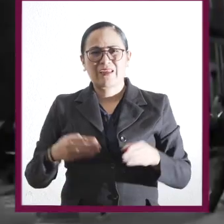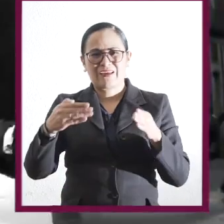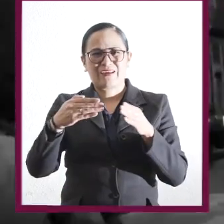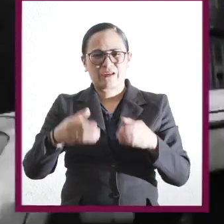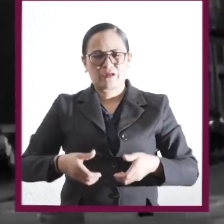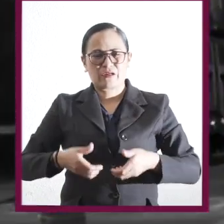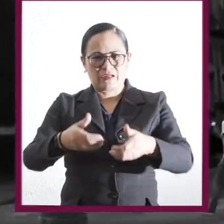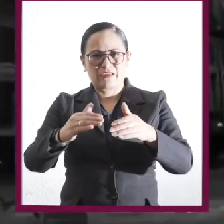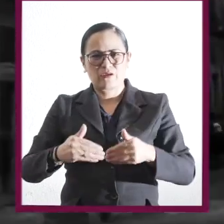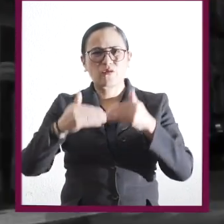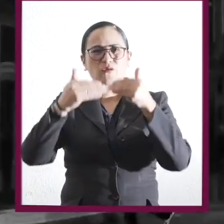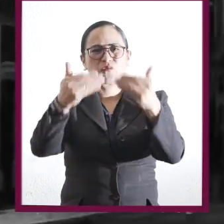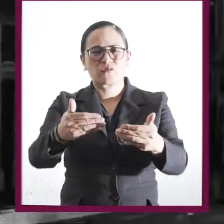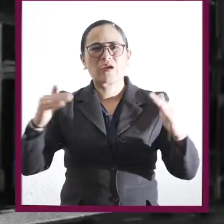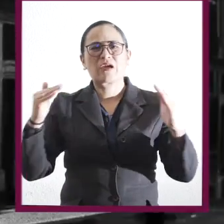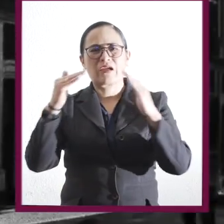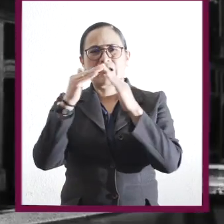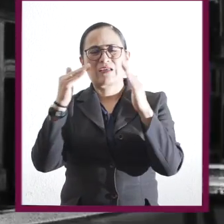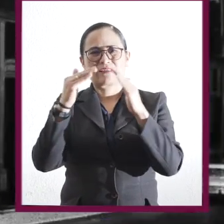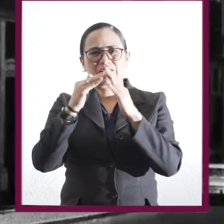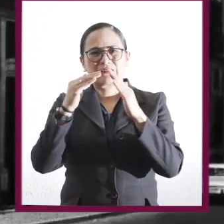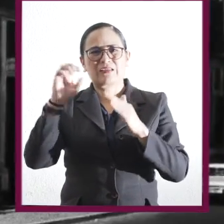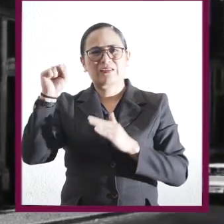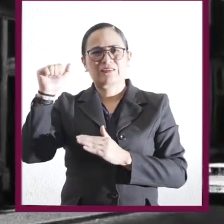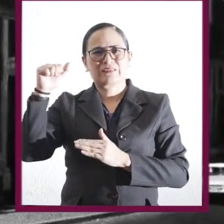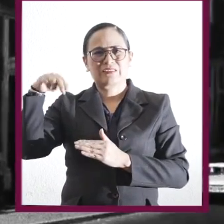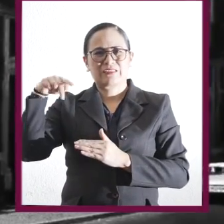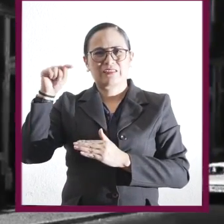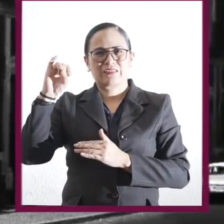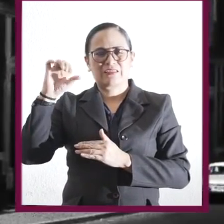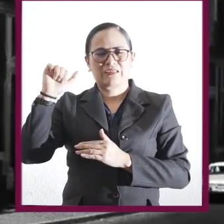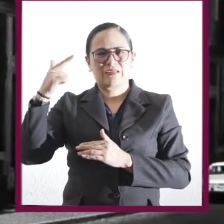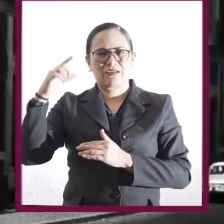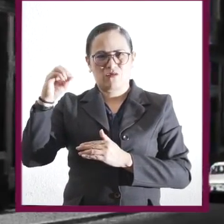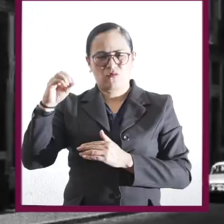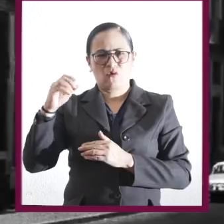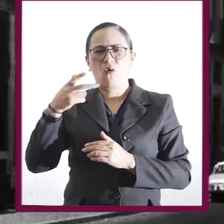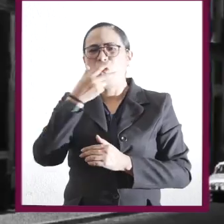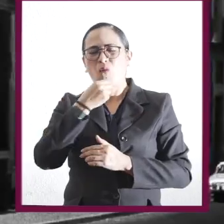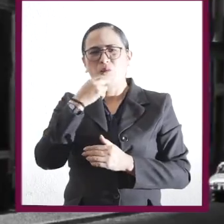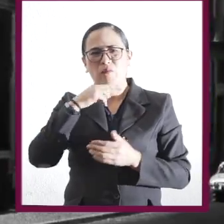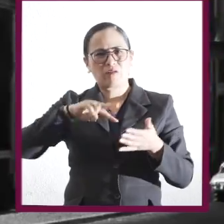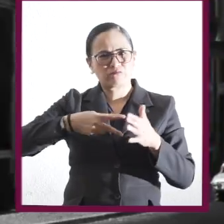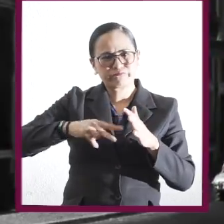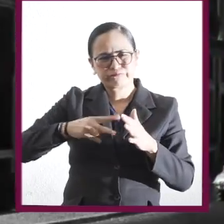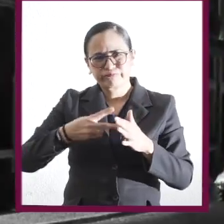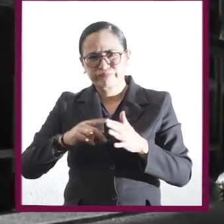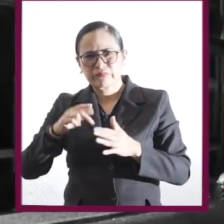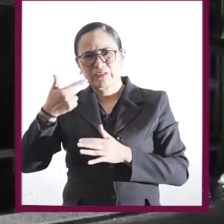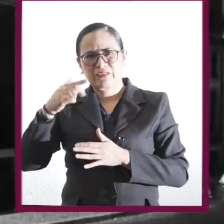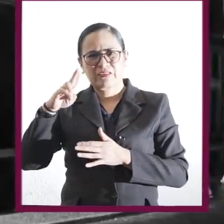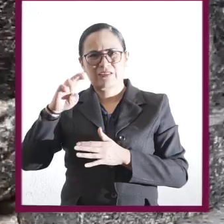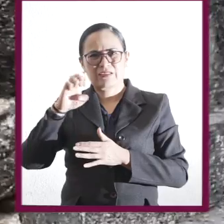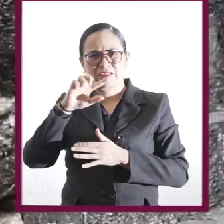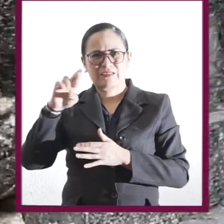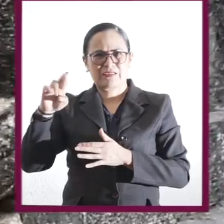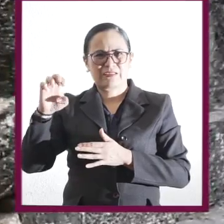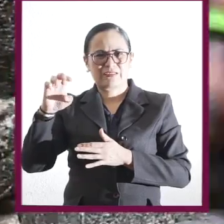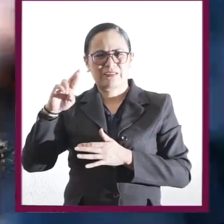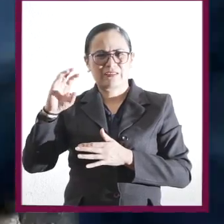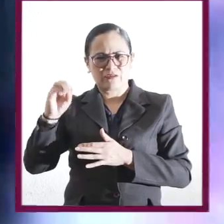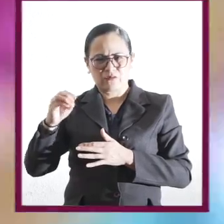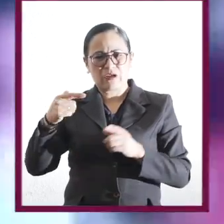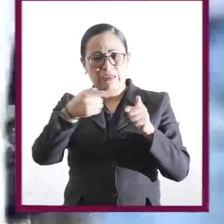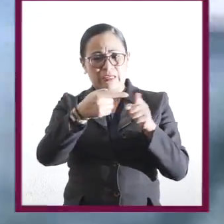Cruzando la calle se ubica la Casa de los Condes de Santiago de Calimaya, obra del arquitecto Francisco Guerrero y Torres, que incluyó